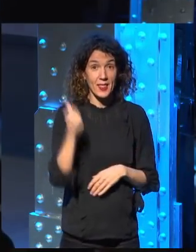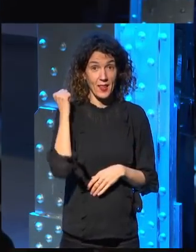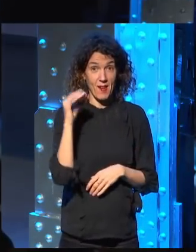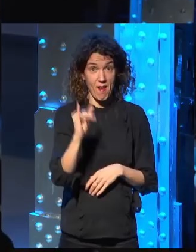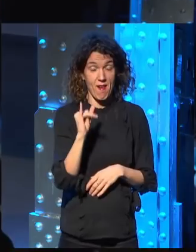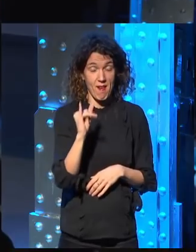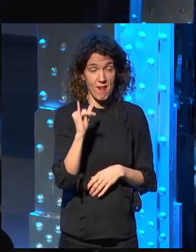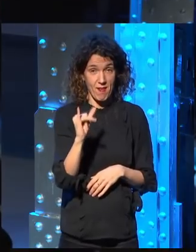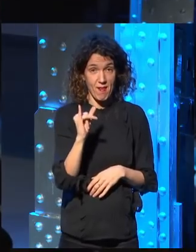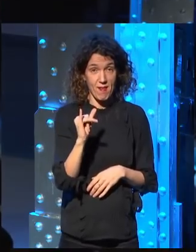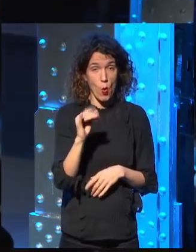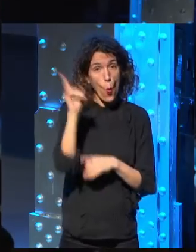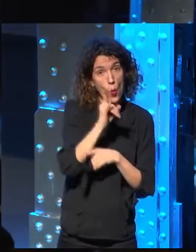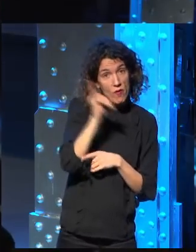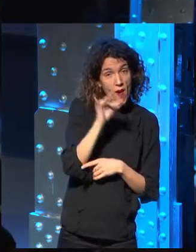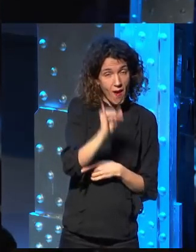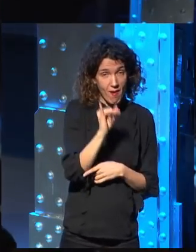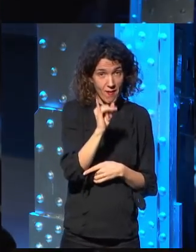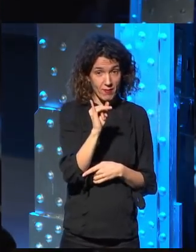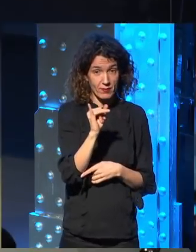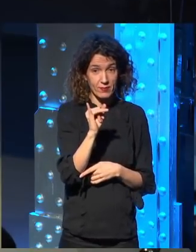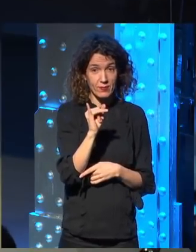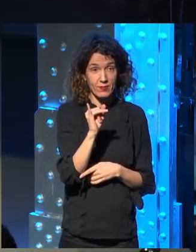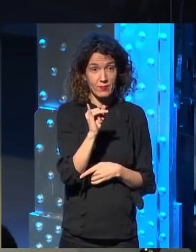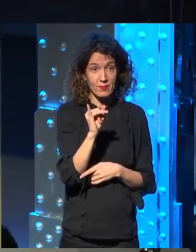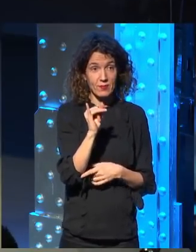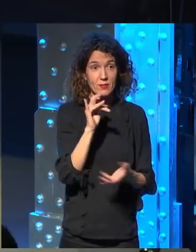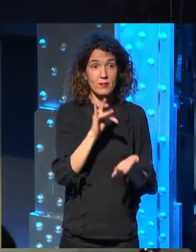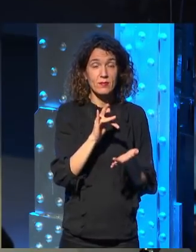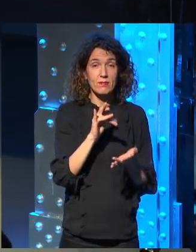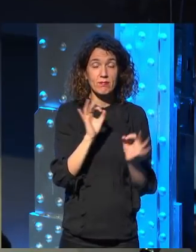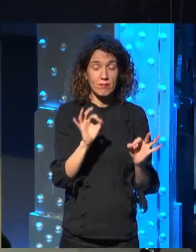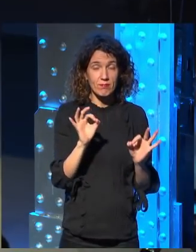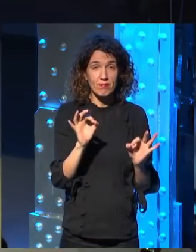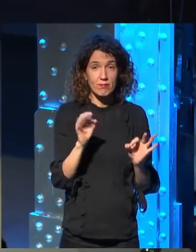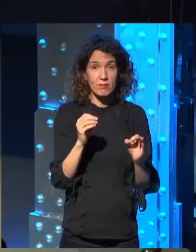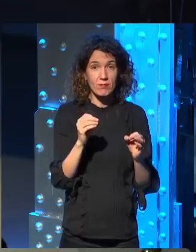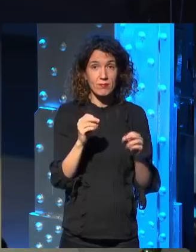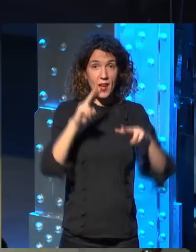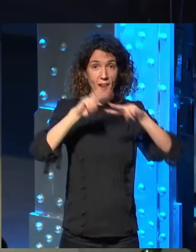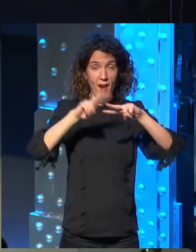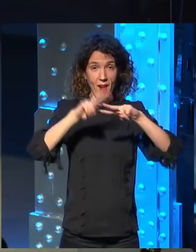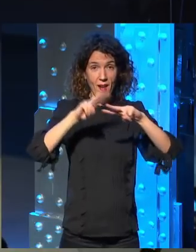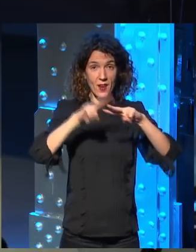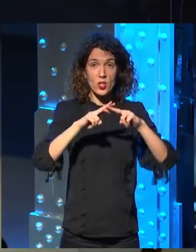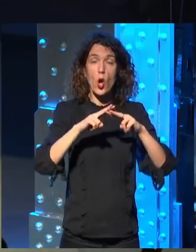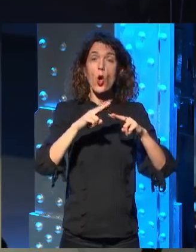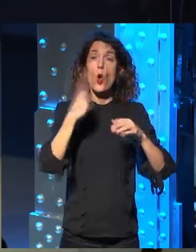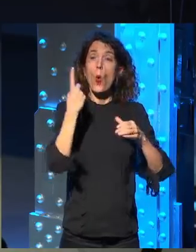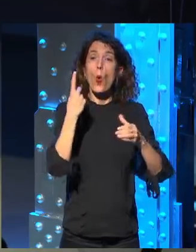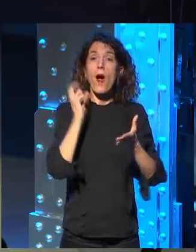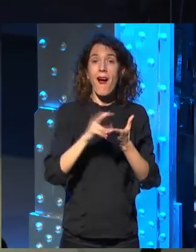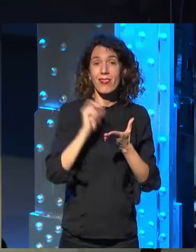detrás wifi, ¿vale? Y hemos abierto este hashtag, un andar solitario.